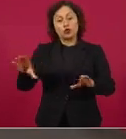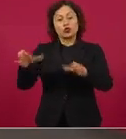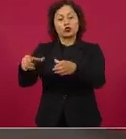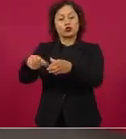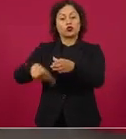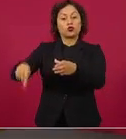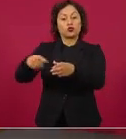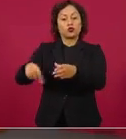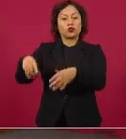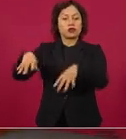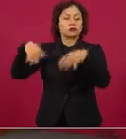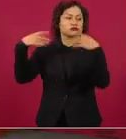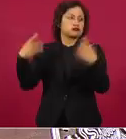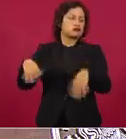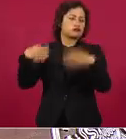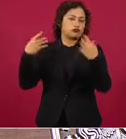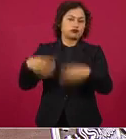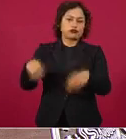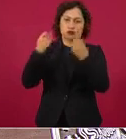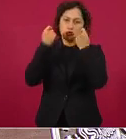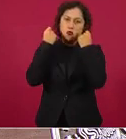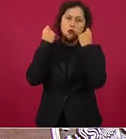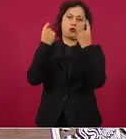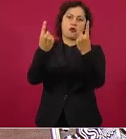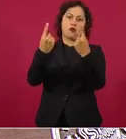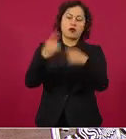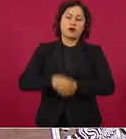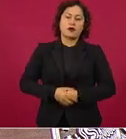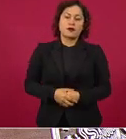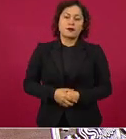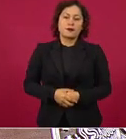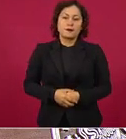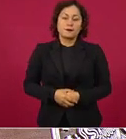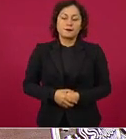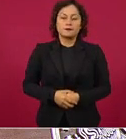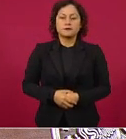excepcional, extraordinaria, y sus